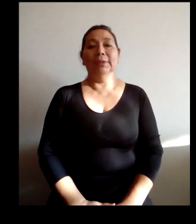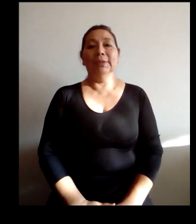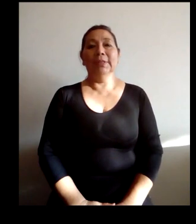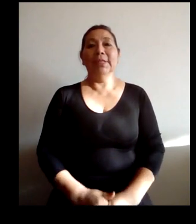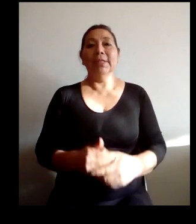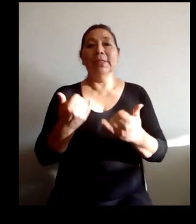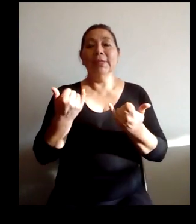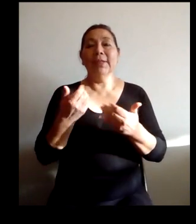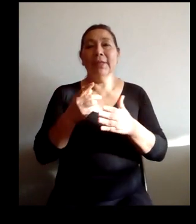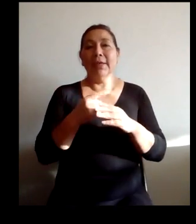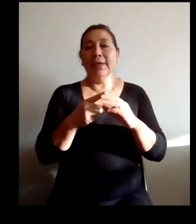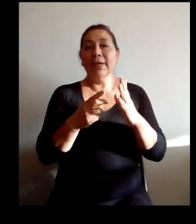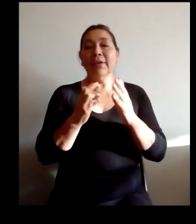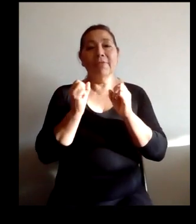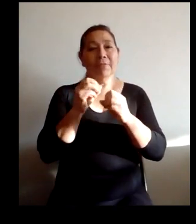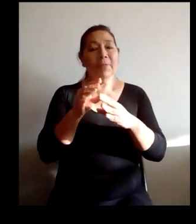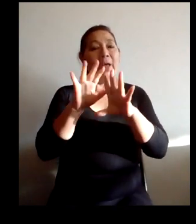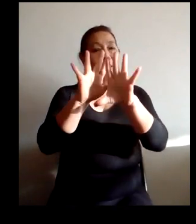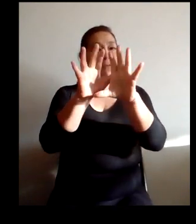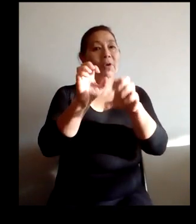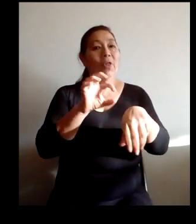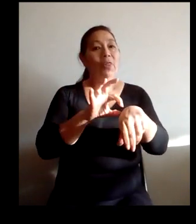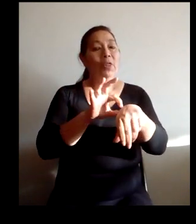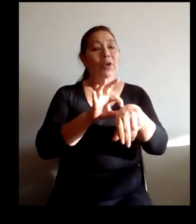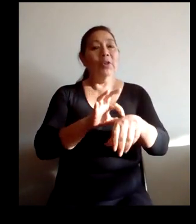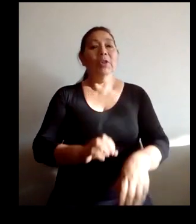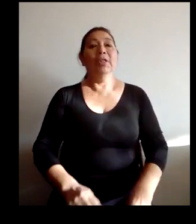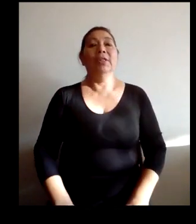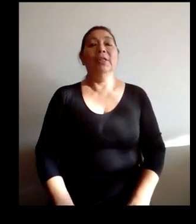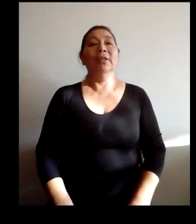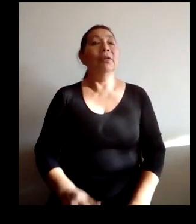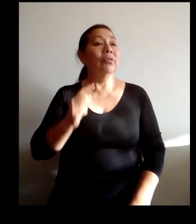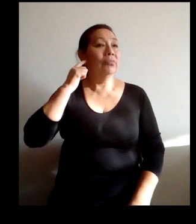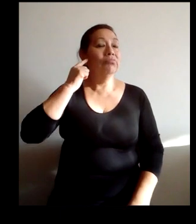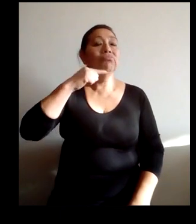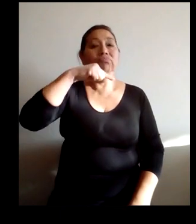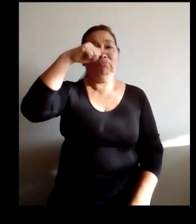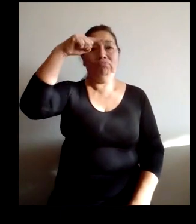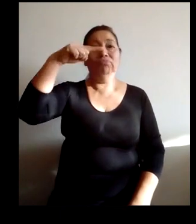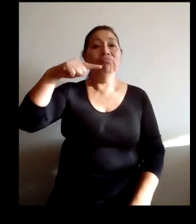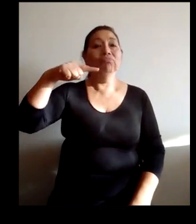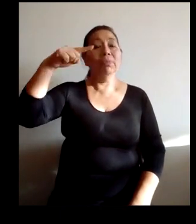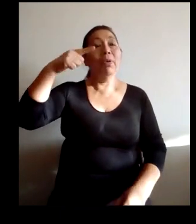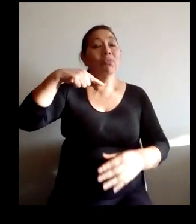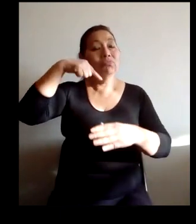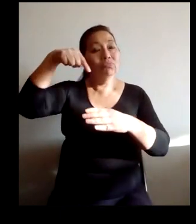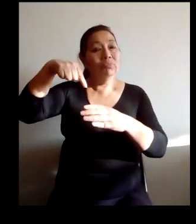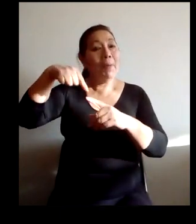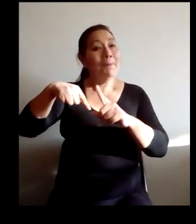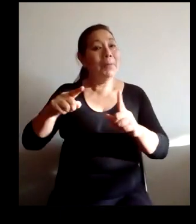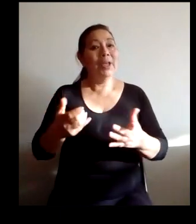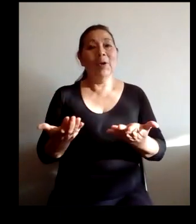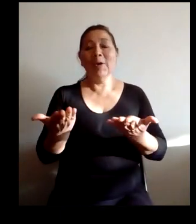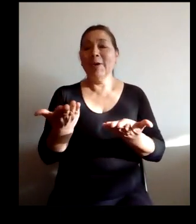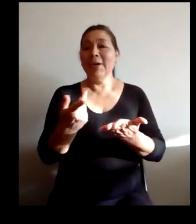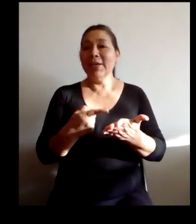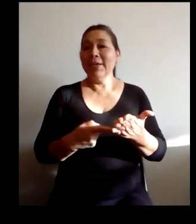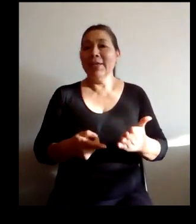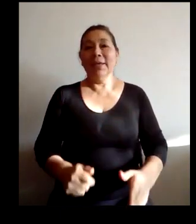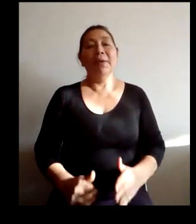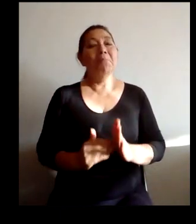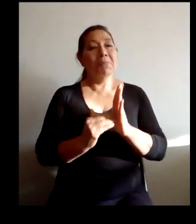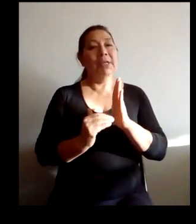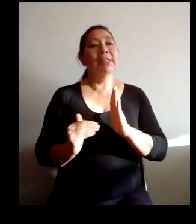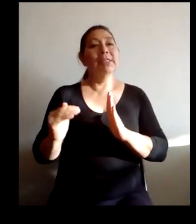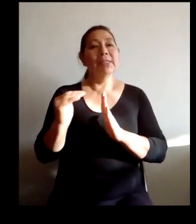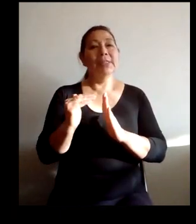sala señala lo siguiente, de que se aprecia el resultado de las evaluaciones médicas, tanto de audiograma como tomografía, pero que no se apreciaría en este caso